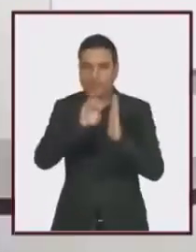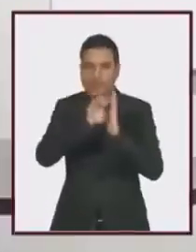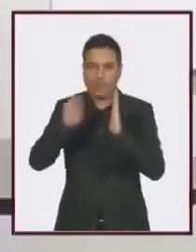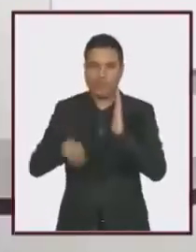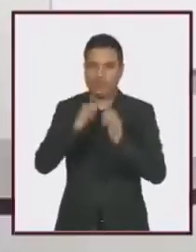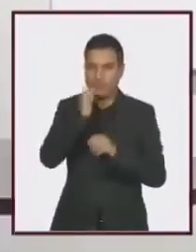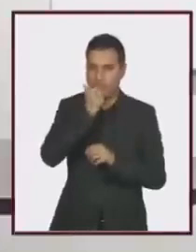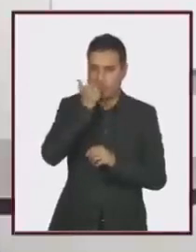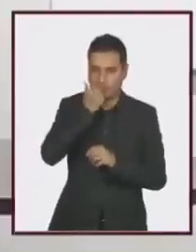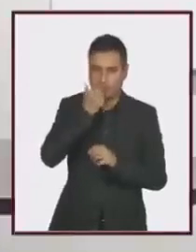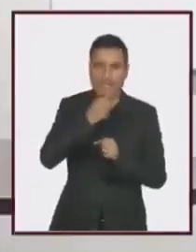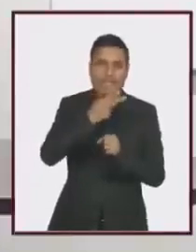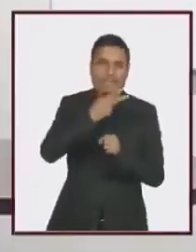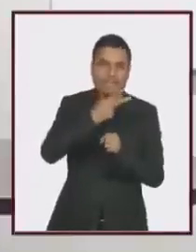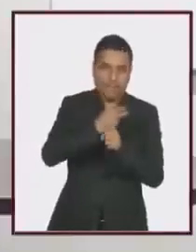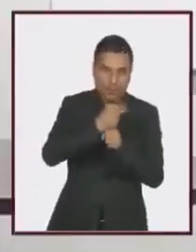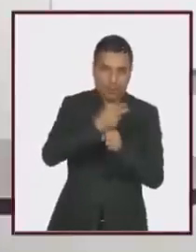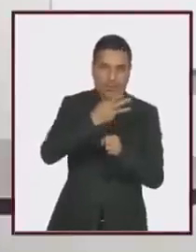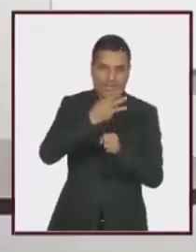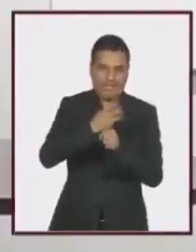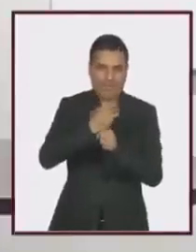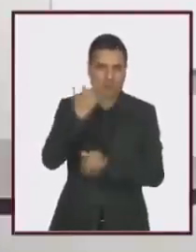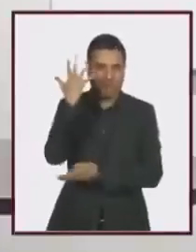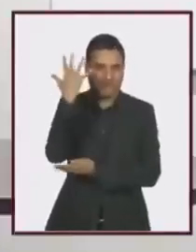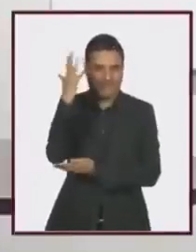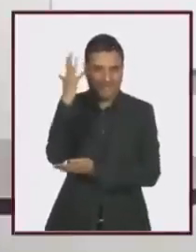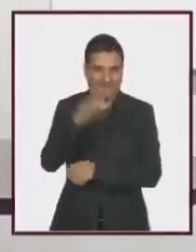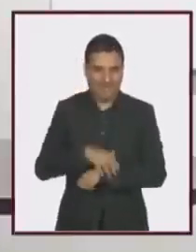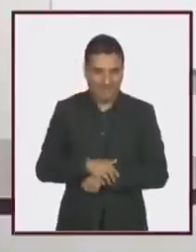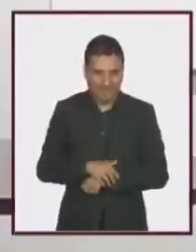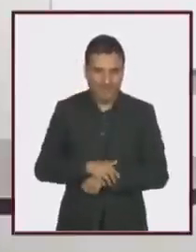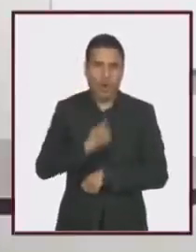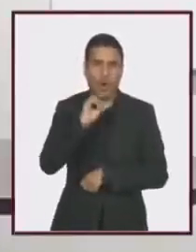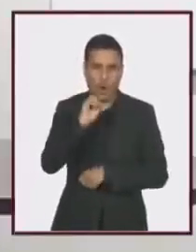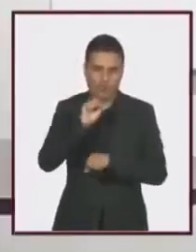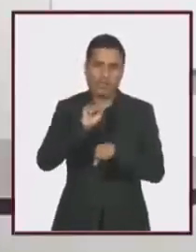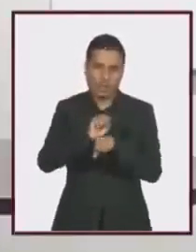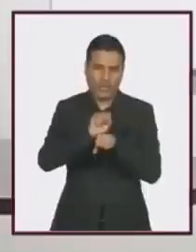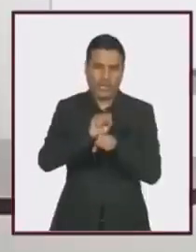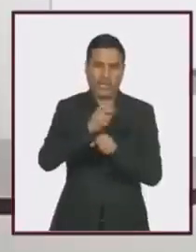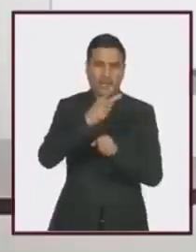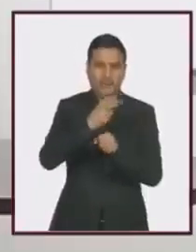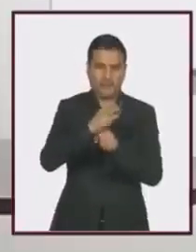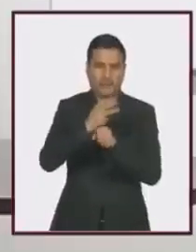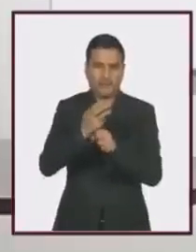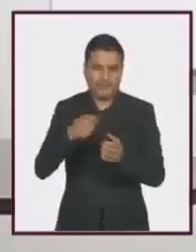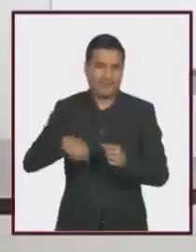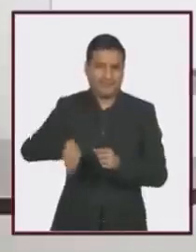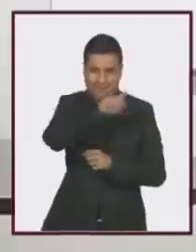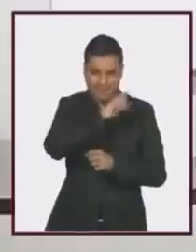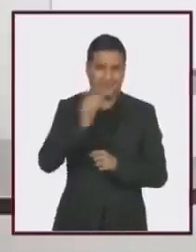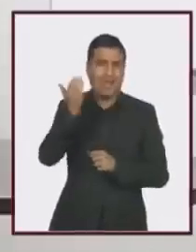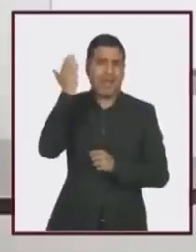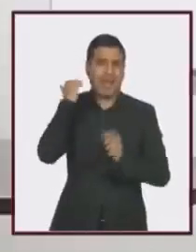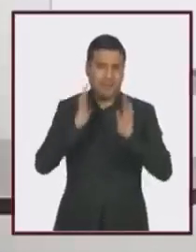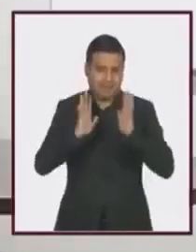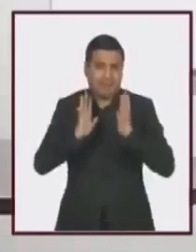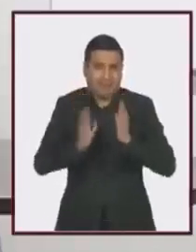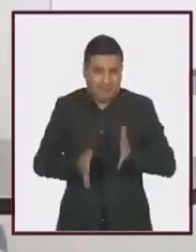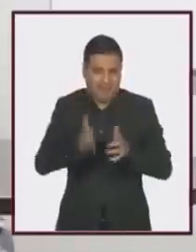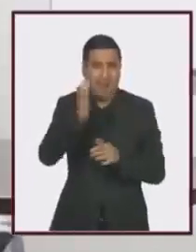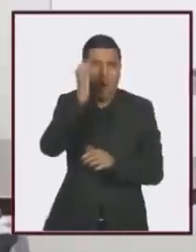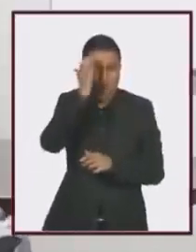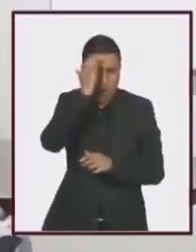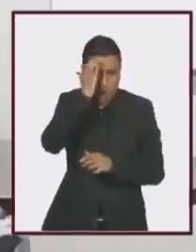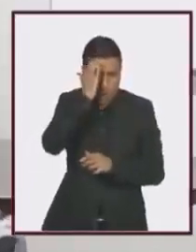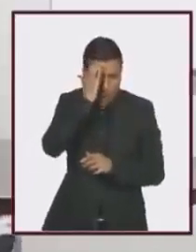tercer grado, en el caso de preescolar o de secundaria, ya estuvieron en la escuela. La mayoría de ellos ya